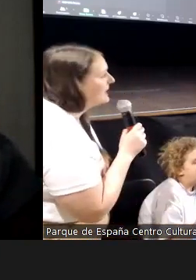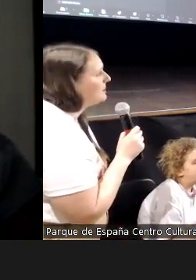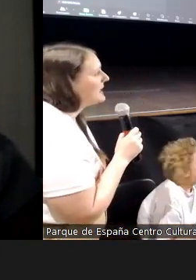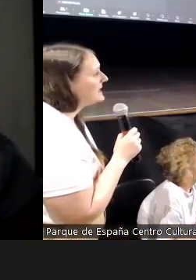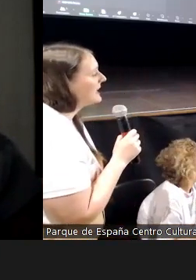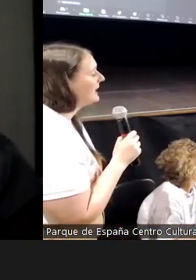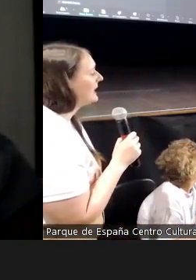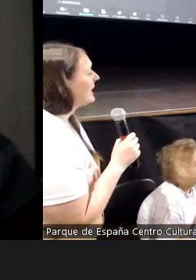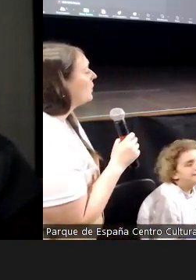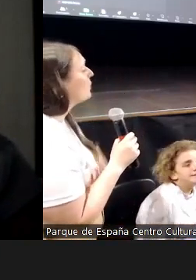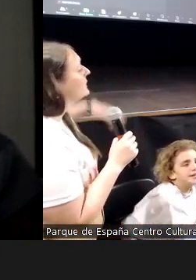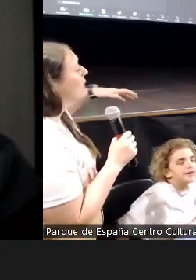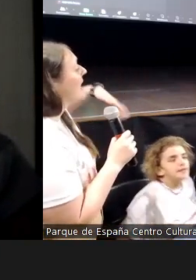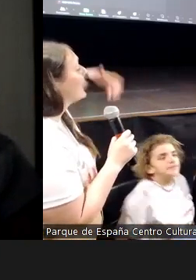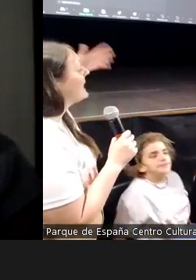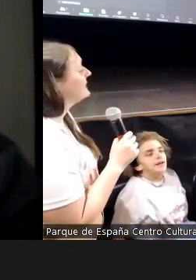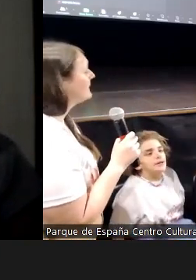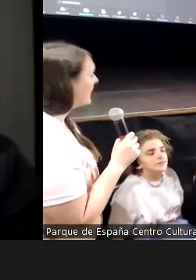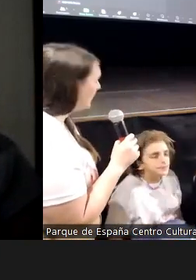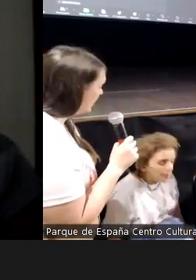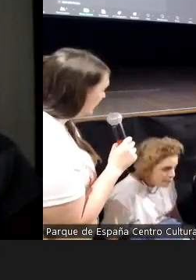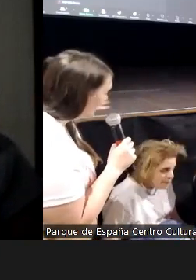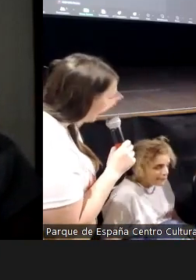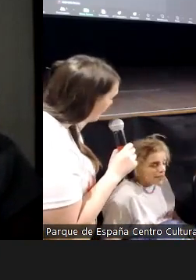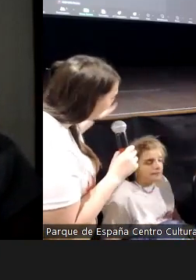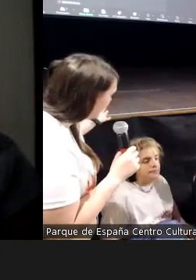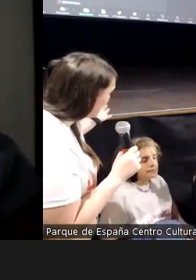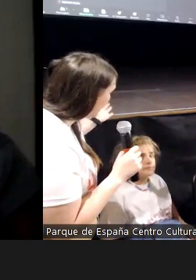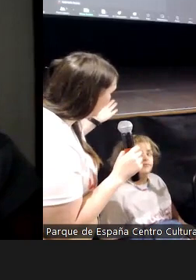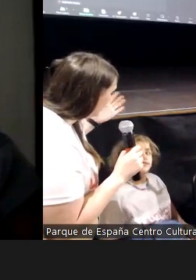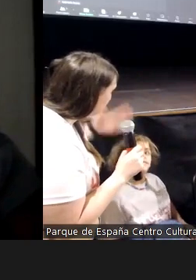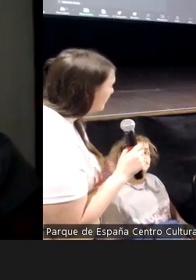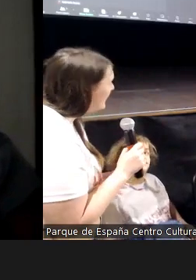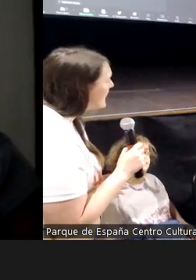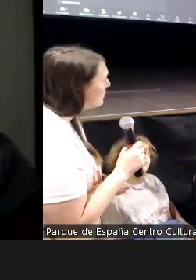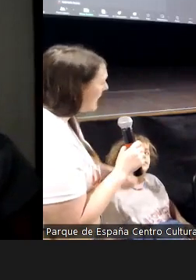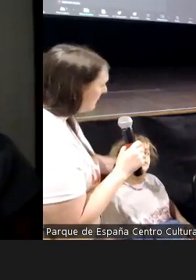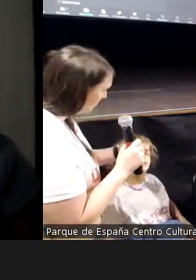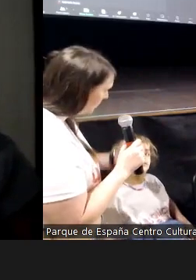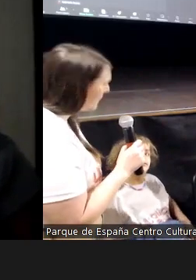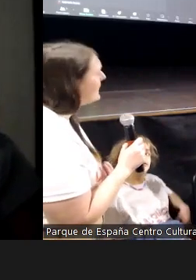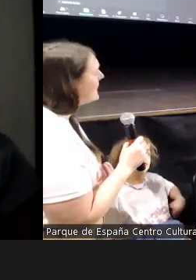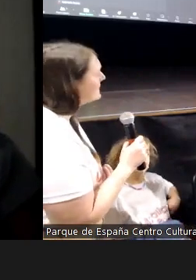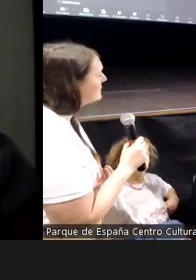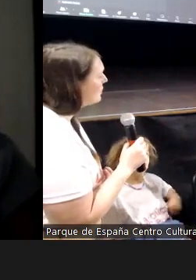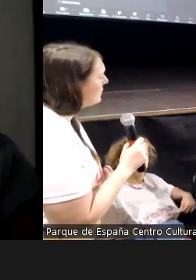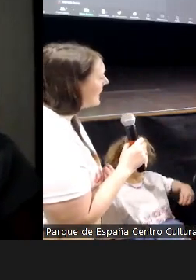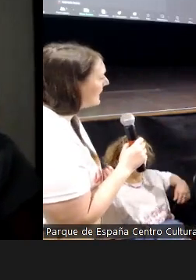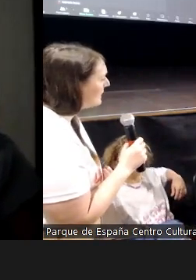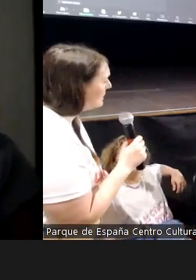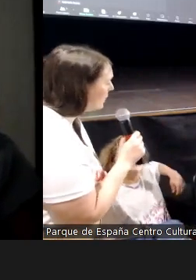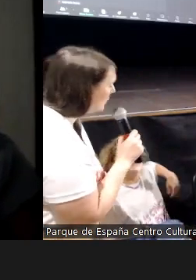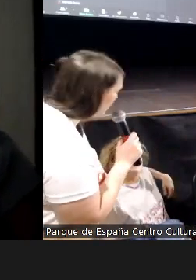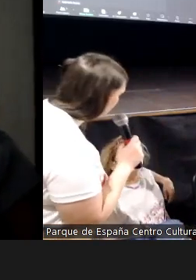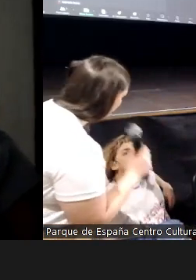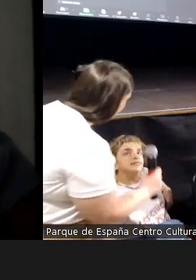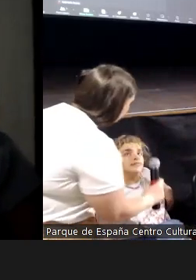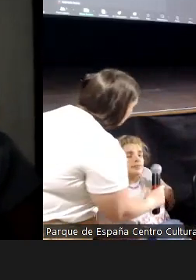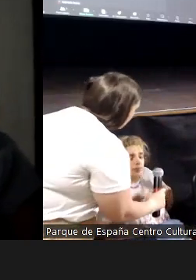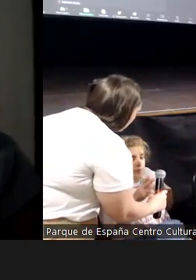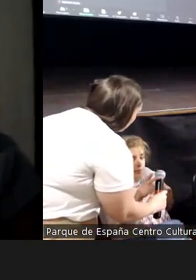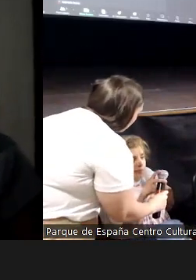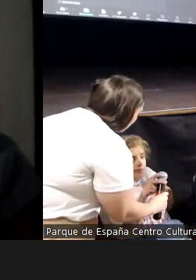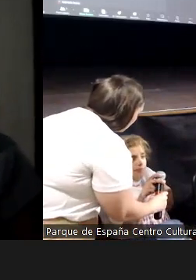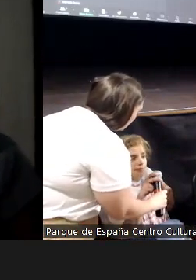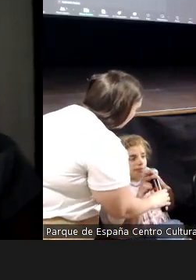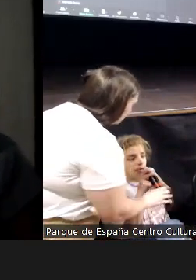Ah Y ustedes piensan que cuando la gente las mira mira unas mujeres como las